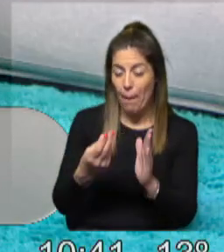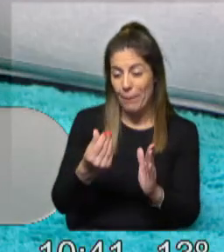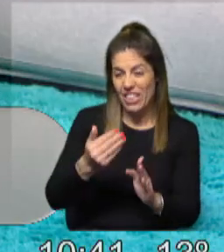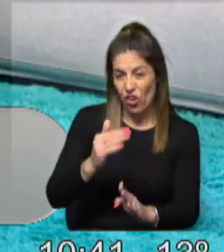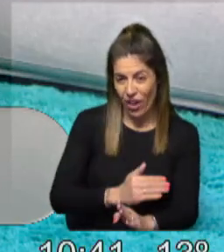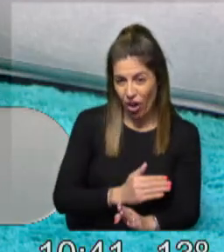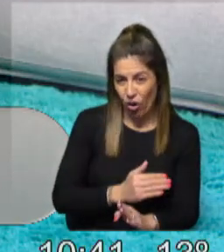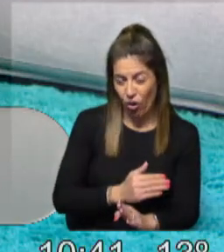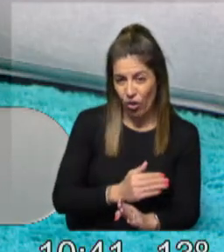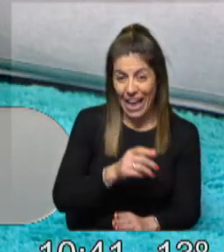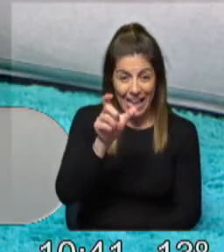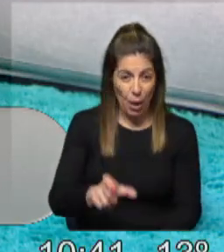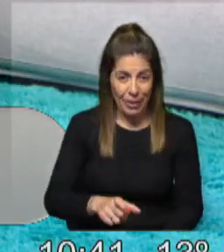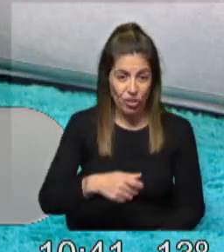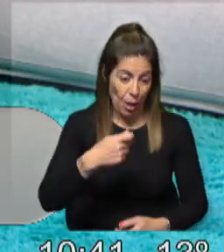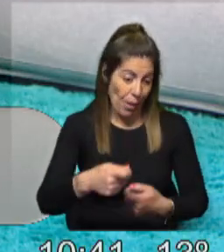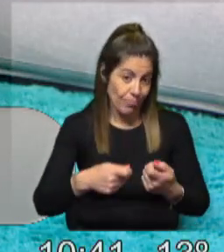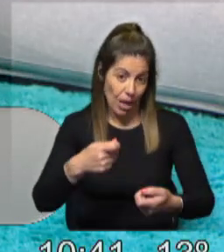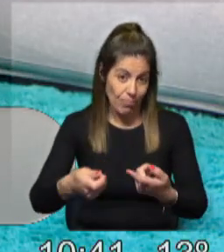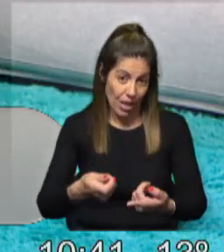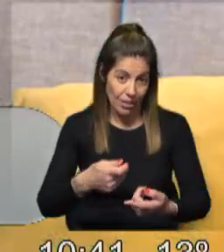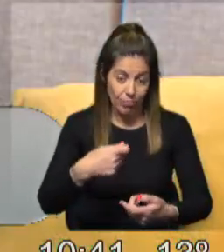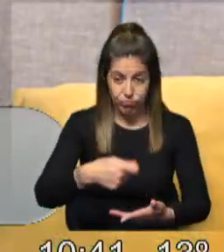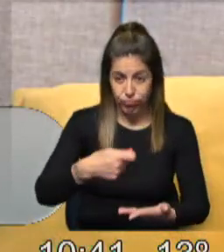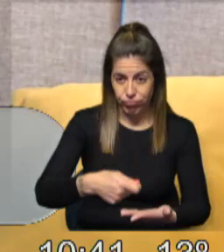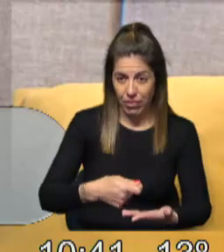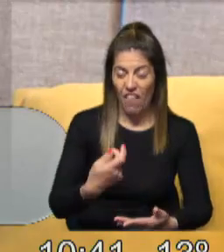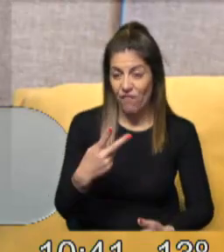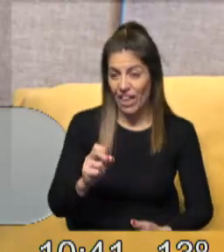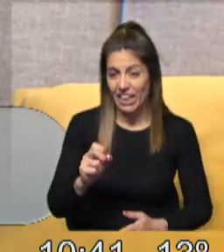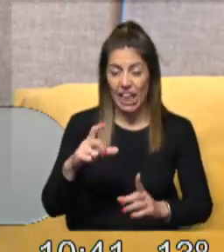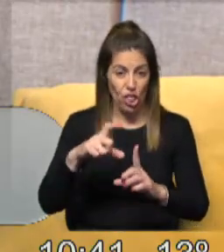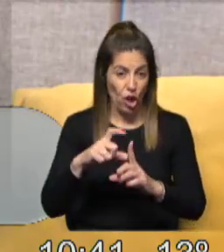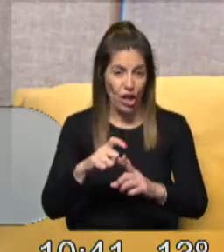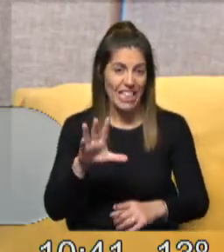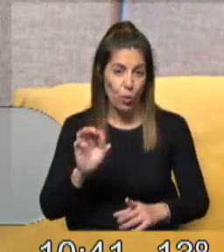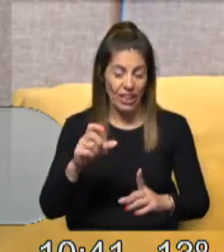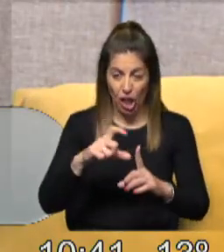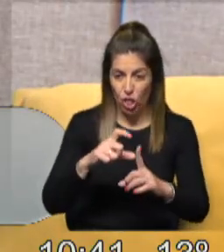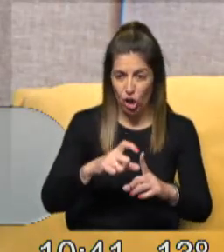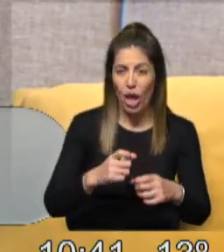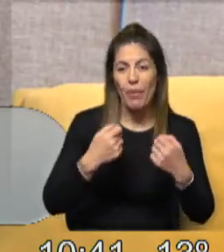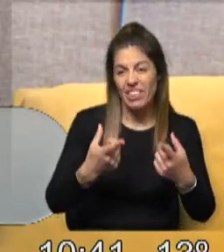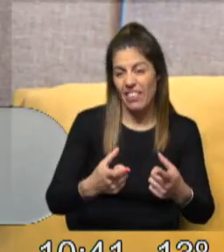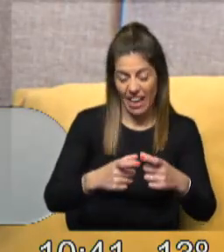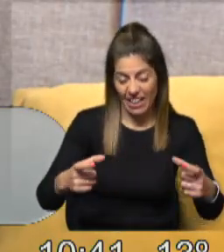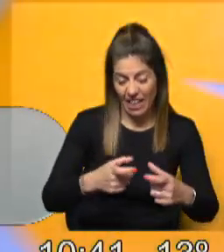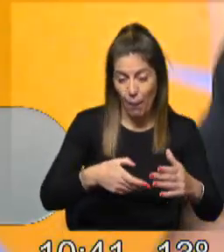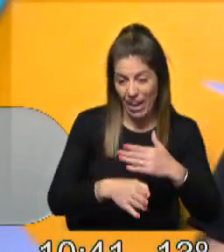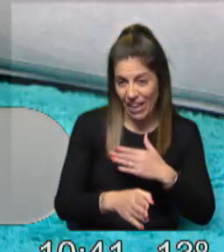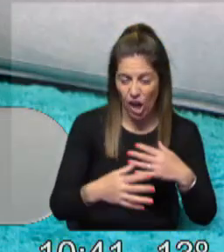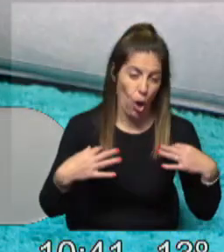la gente te pone $50, el que pone 20, 10, 100. Y después te dan entradas para el estreno, claro, una